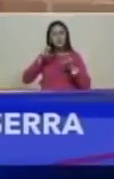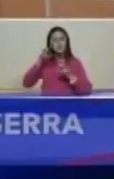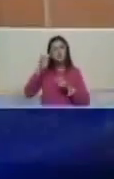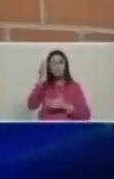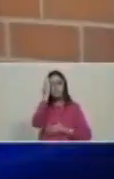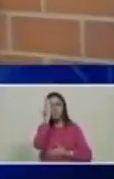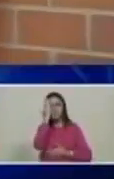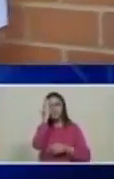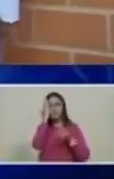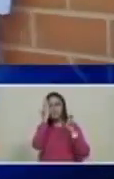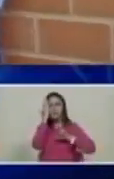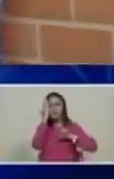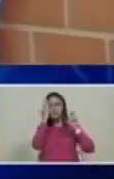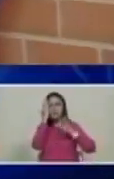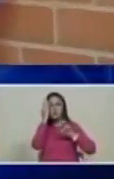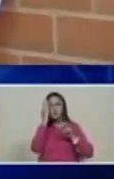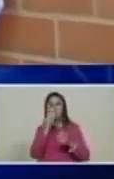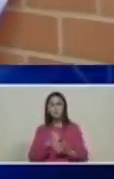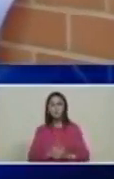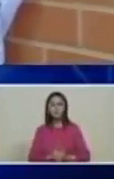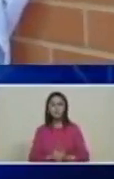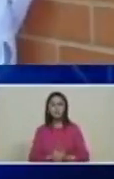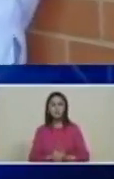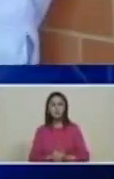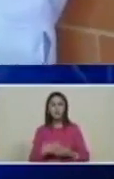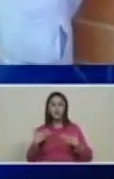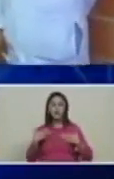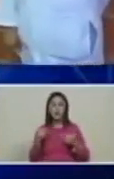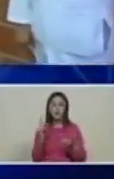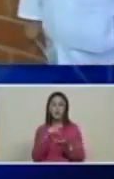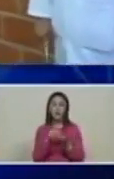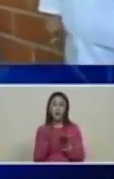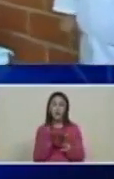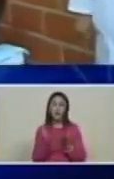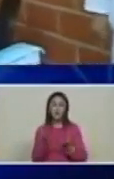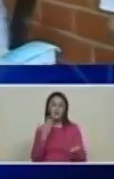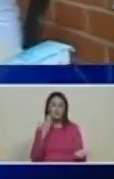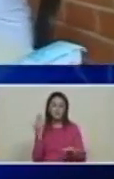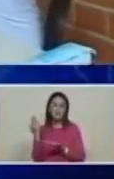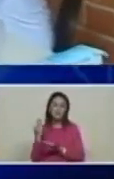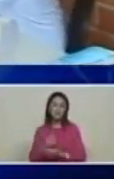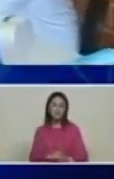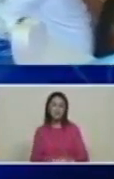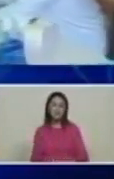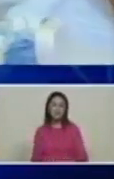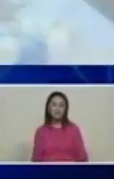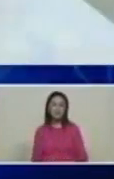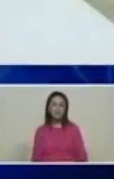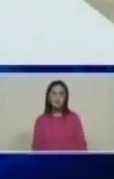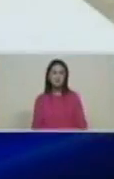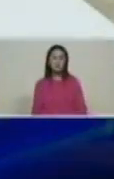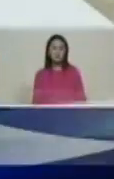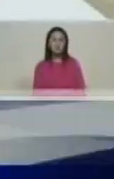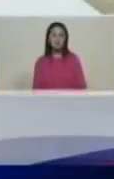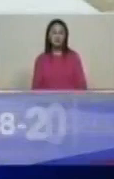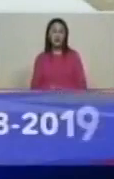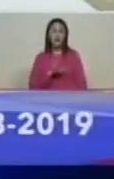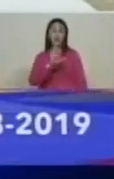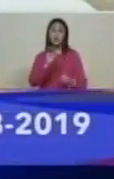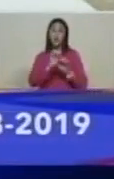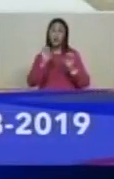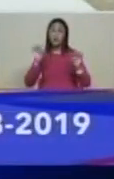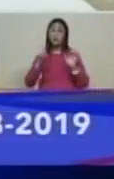tiene que ser referido a algún especialista. Salud va a la escuela. Adelante, mi comandante. Eso es la educación